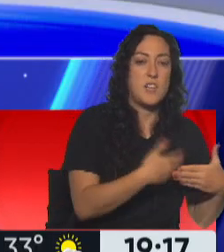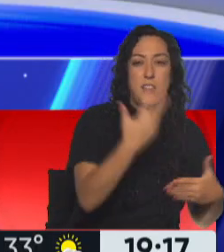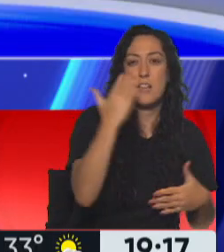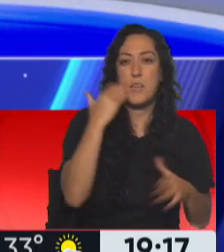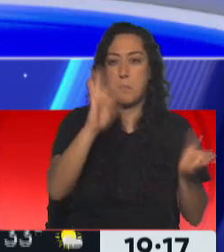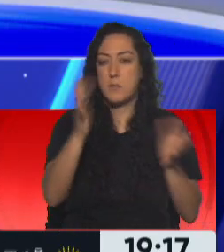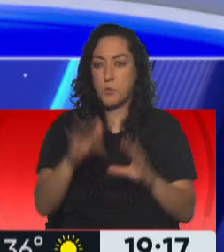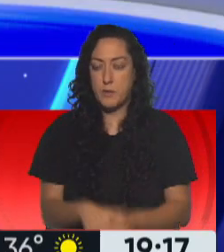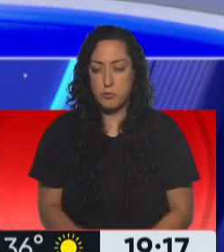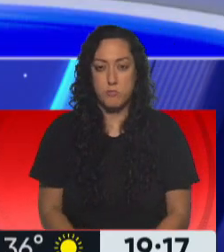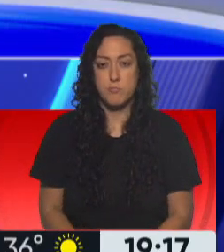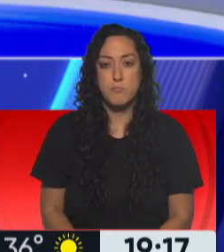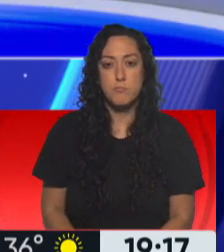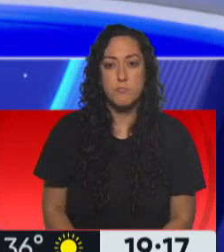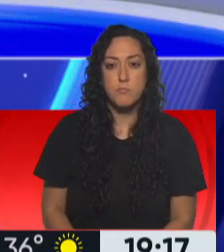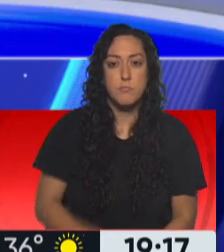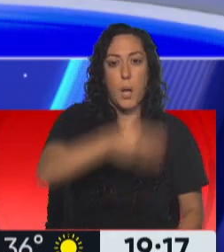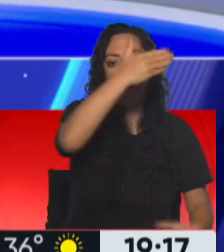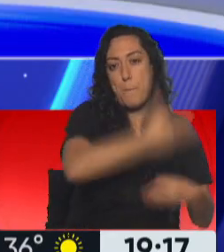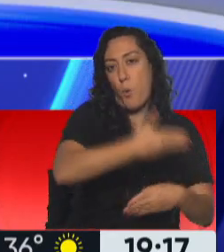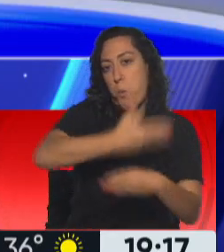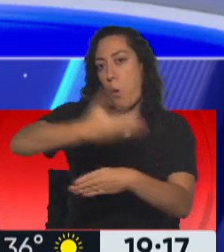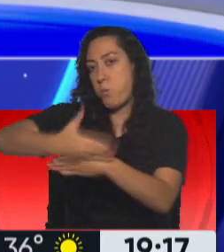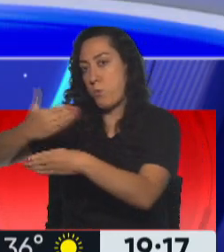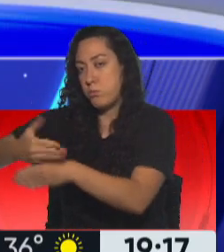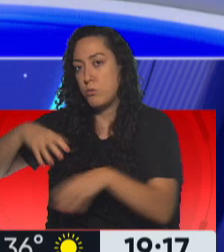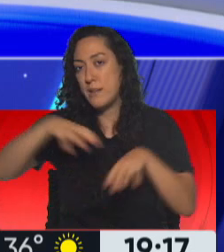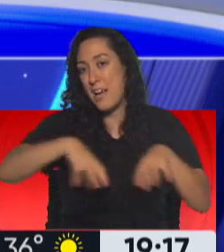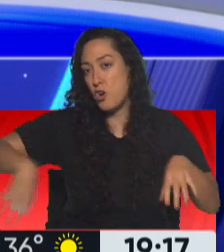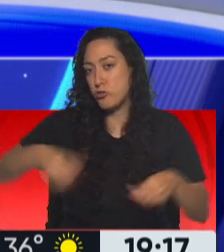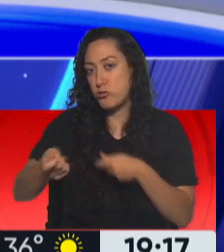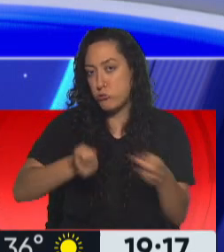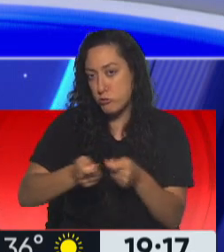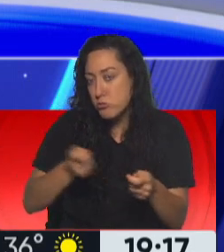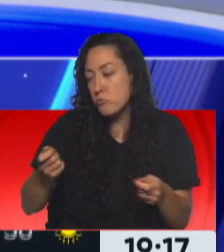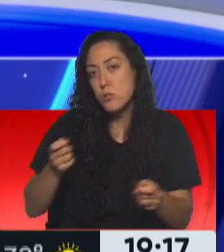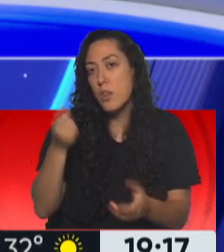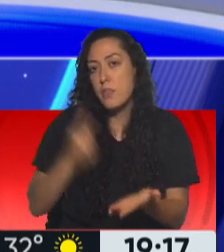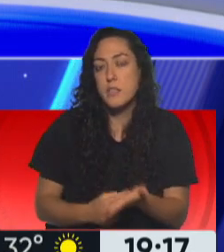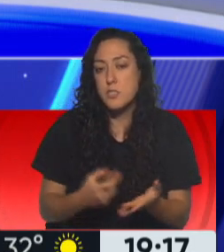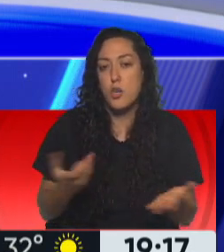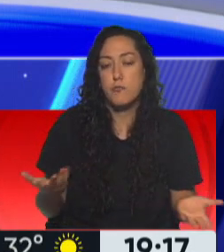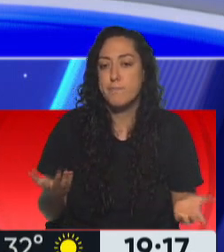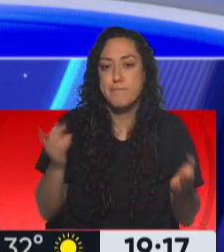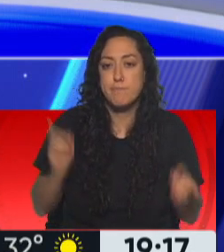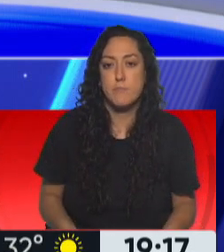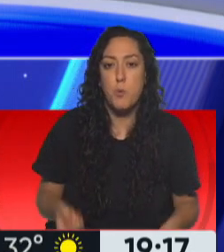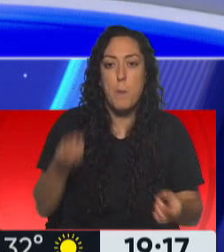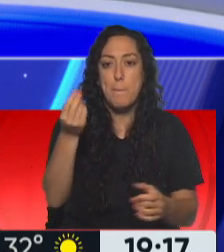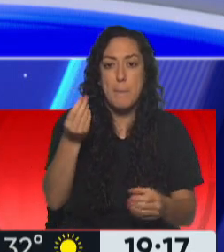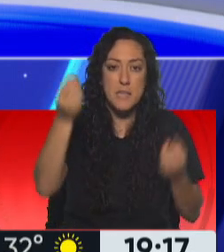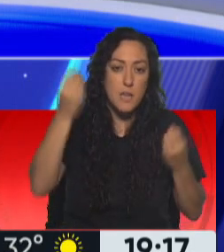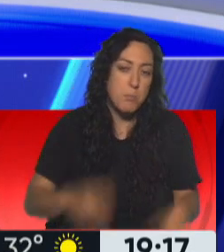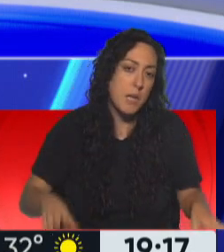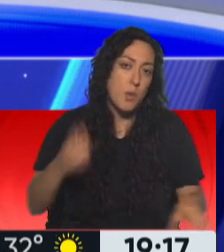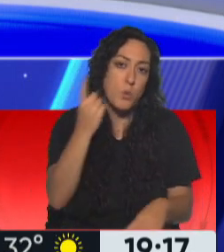la decisión de bajar la persiana por lo menos por hoy, con, digamos, el pesar de haber perdido un